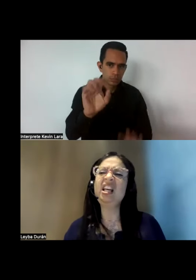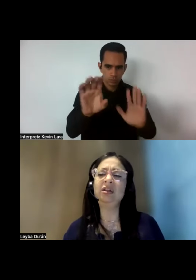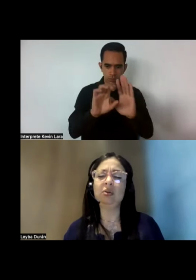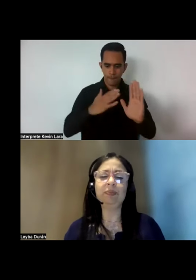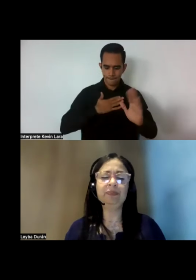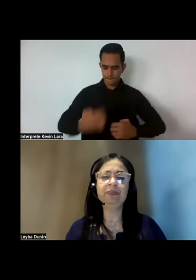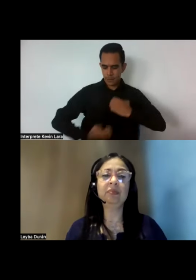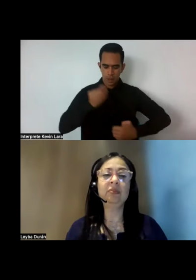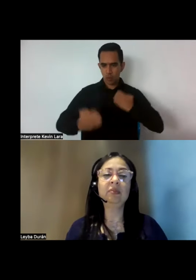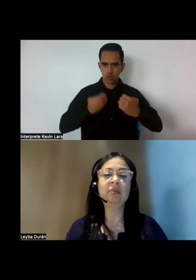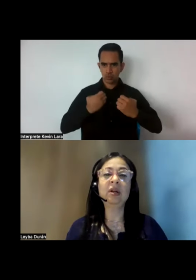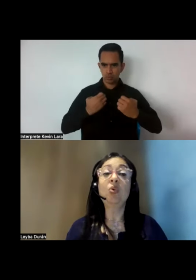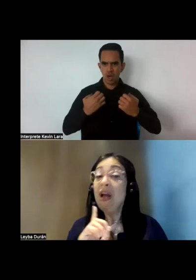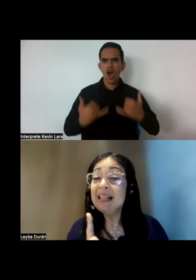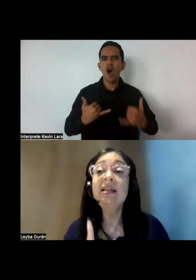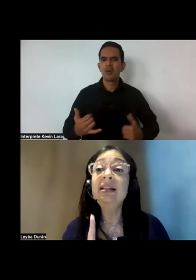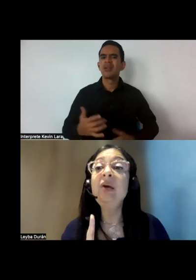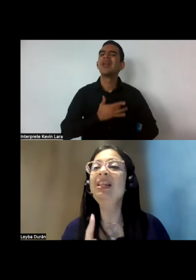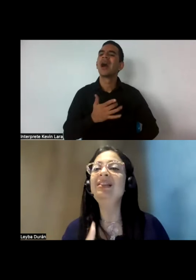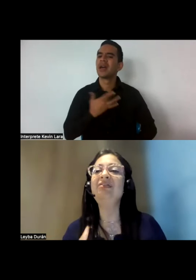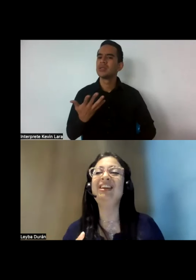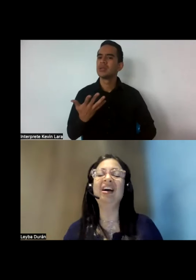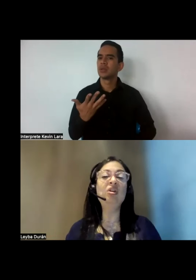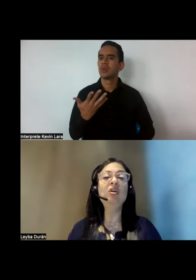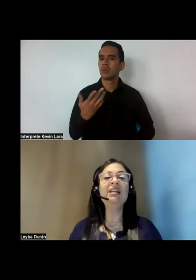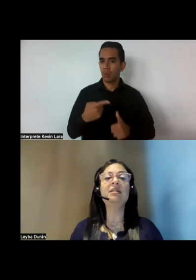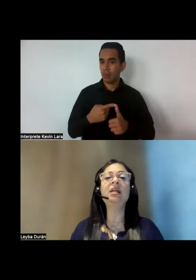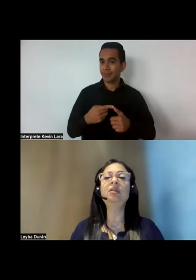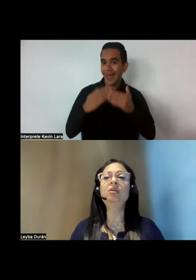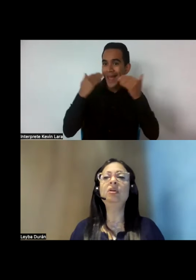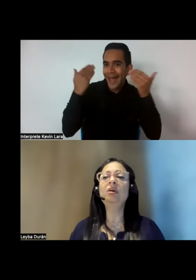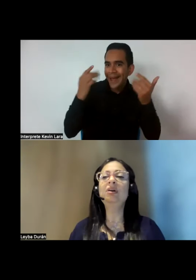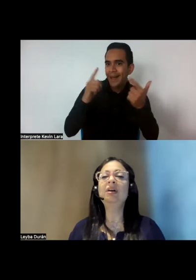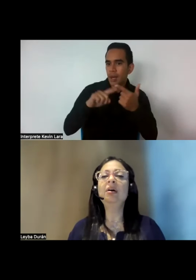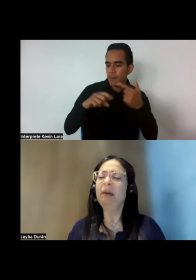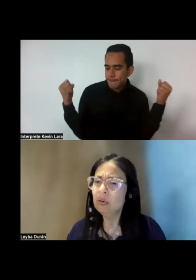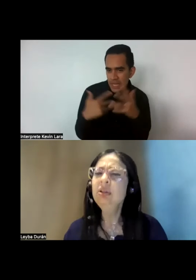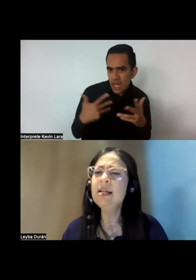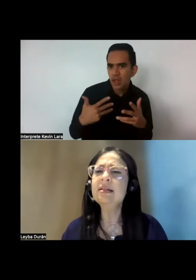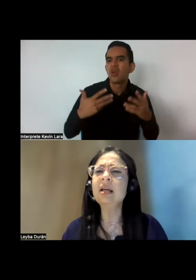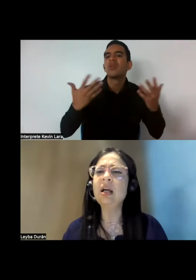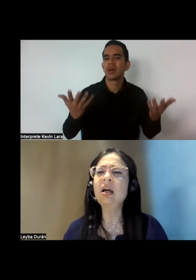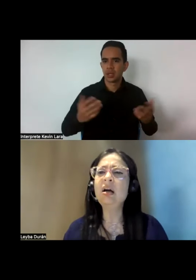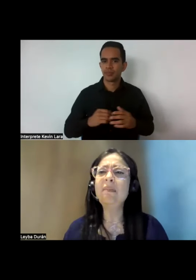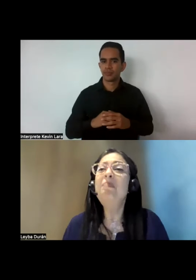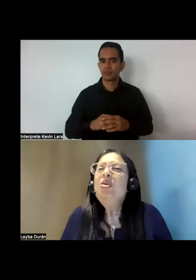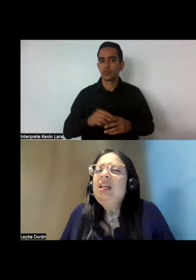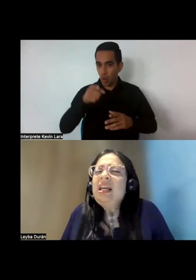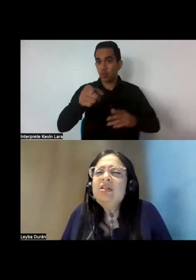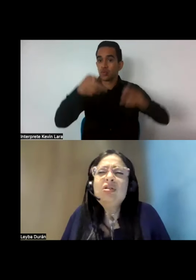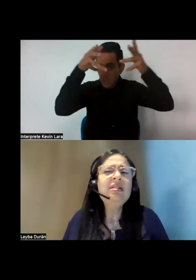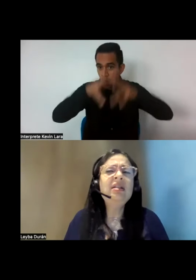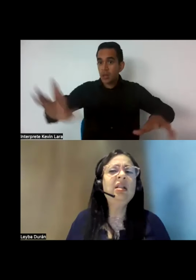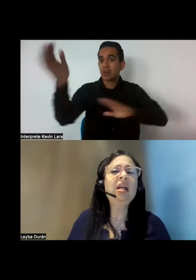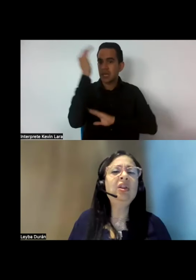¿Qué siento? Una vez que tengo identificado lo que siento, pregúntense, ¿por